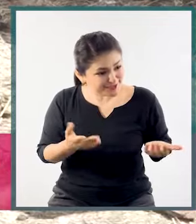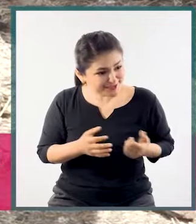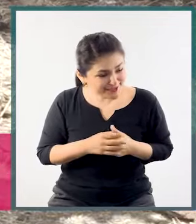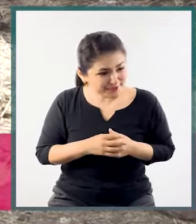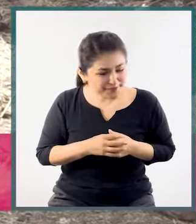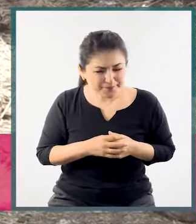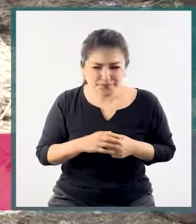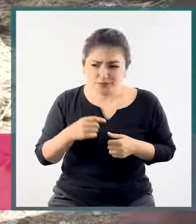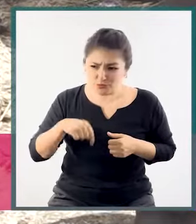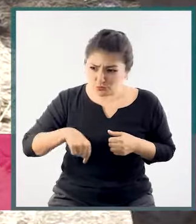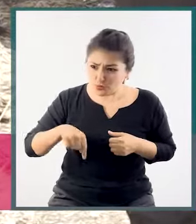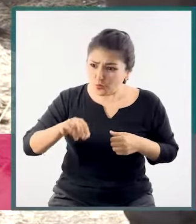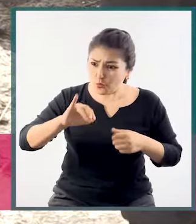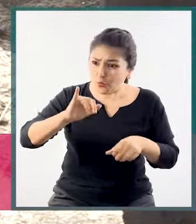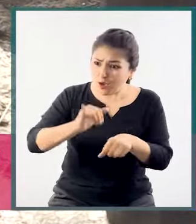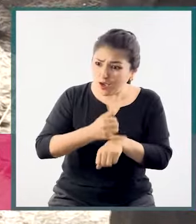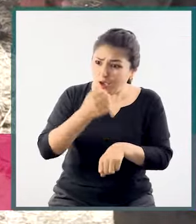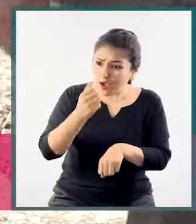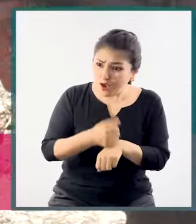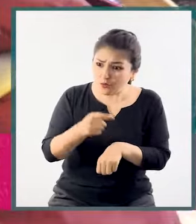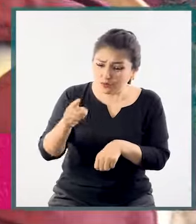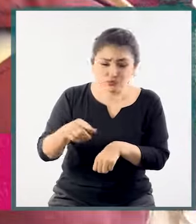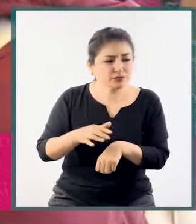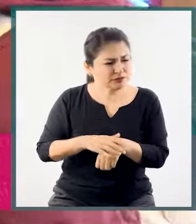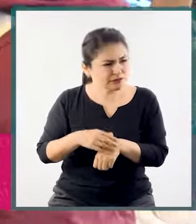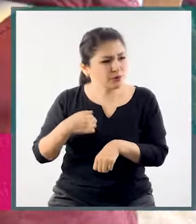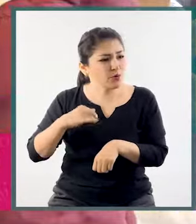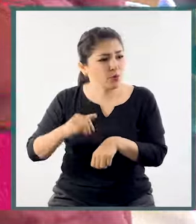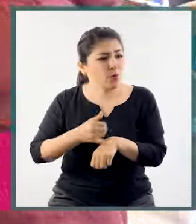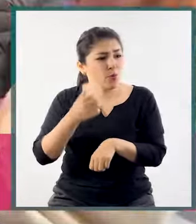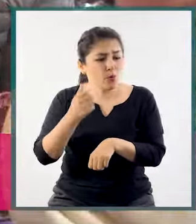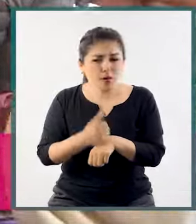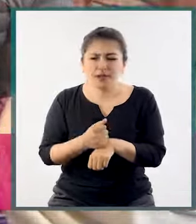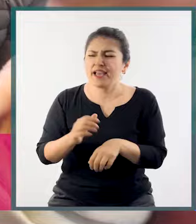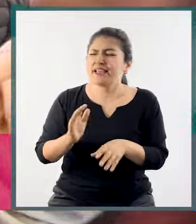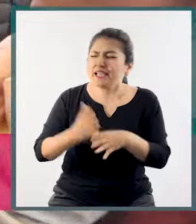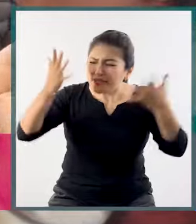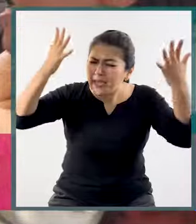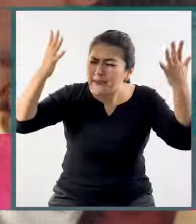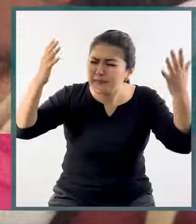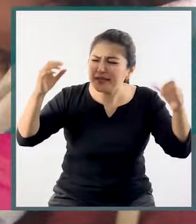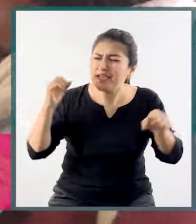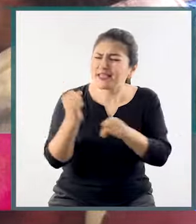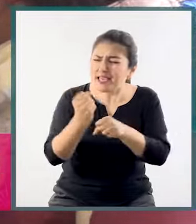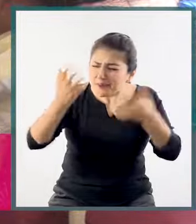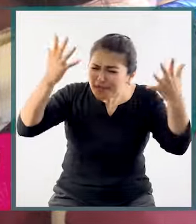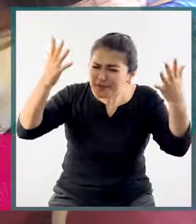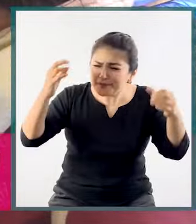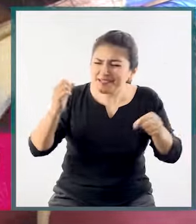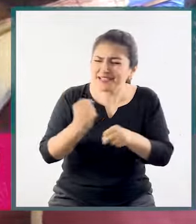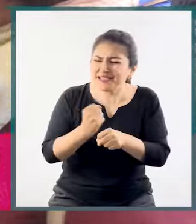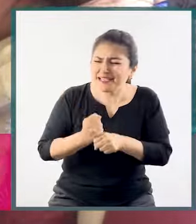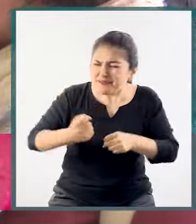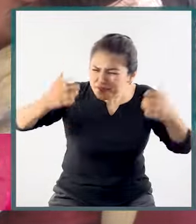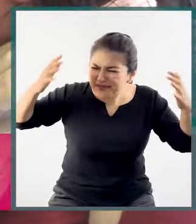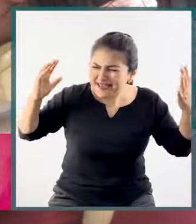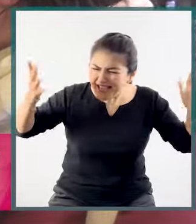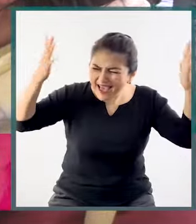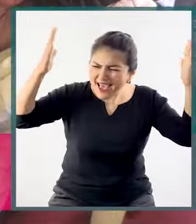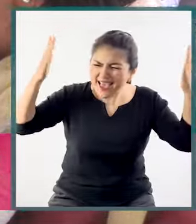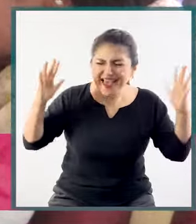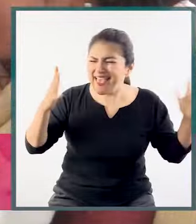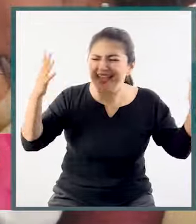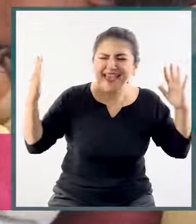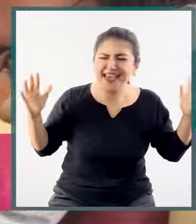escenario. Desde Jauja, no. Jauja, Guaripampa. ¡Ejip! ¡Ra! ¡Ejip! ¡Ra! ¡Ejip!